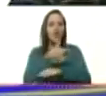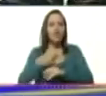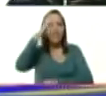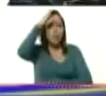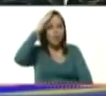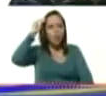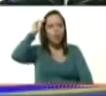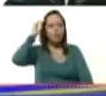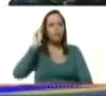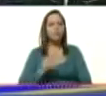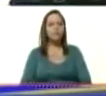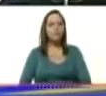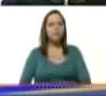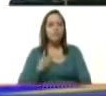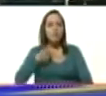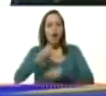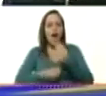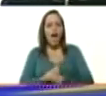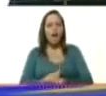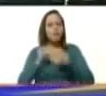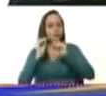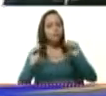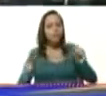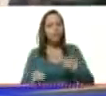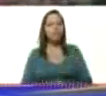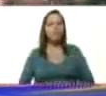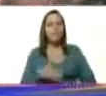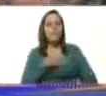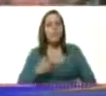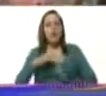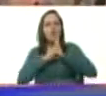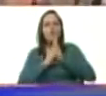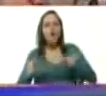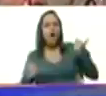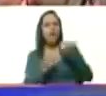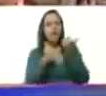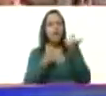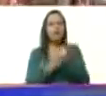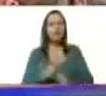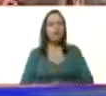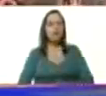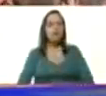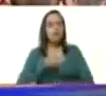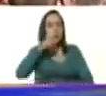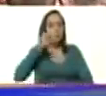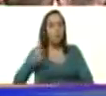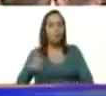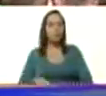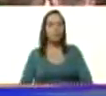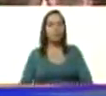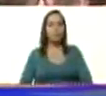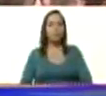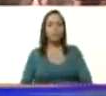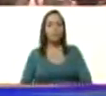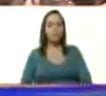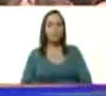Trump. Así lo he ordenado y pido todo el apoyo de la opinión pública nacional.